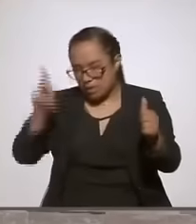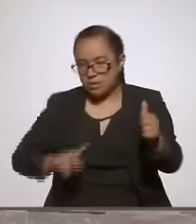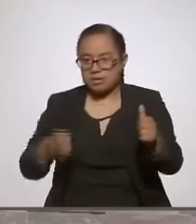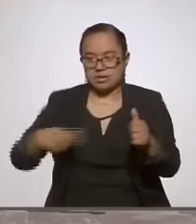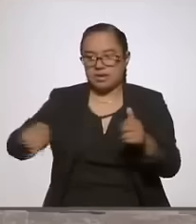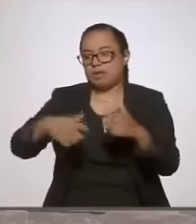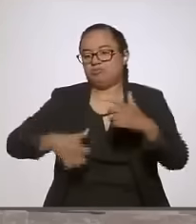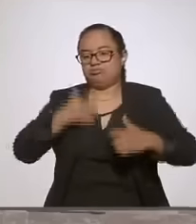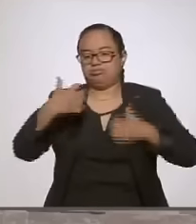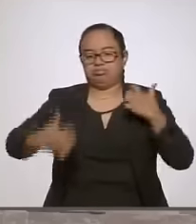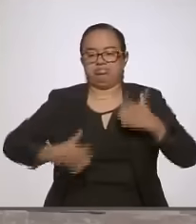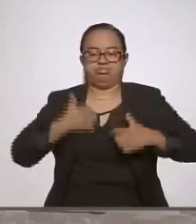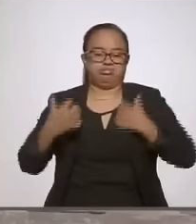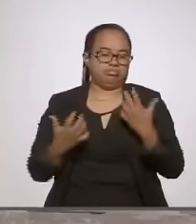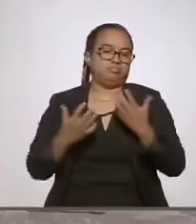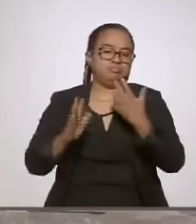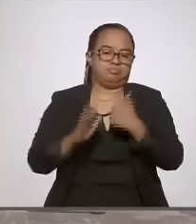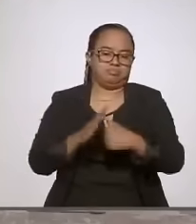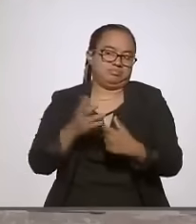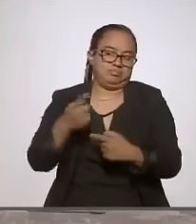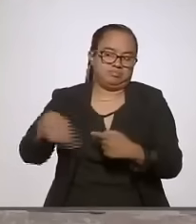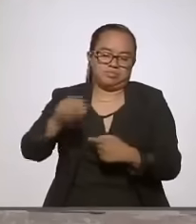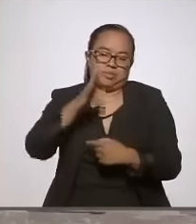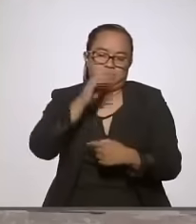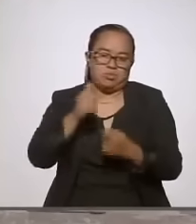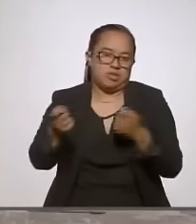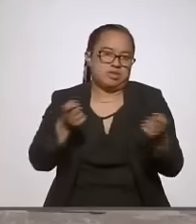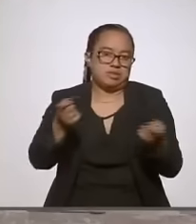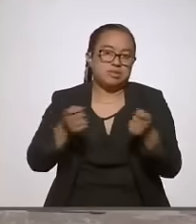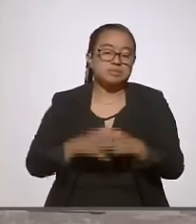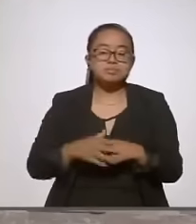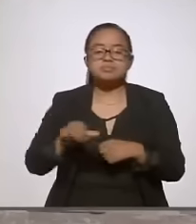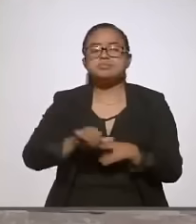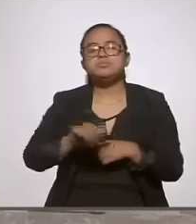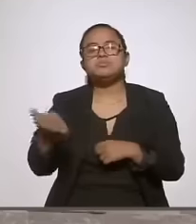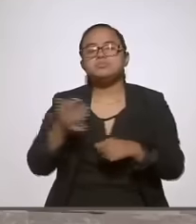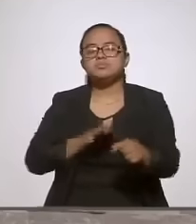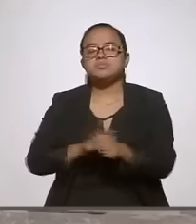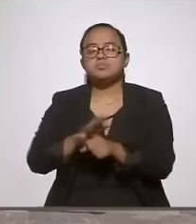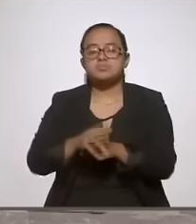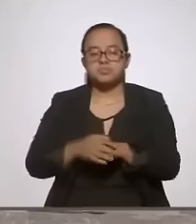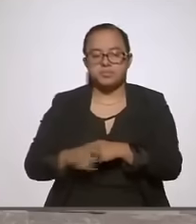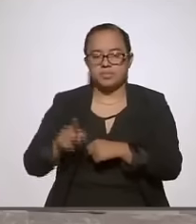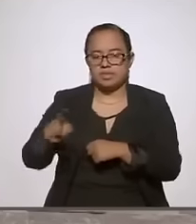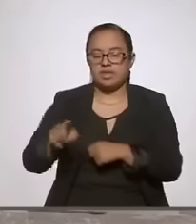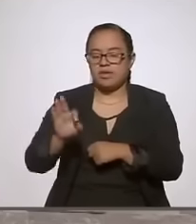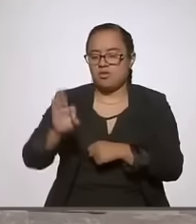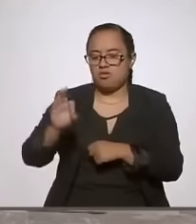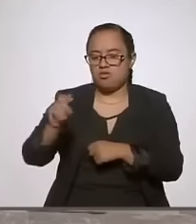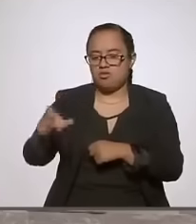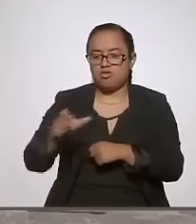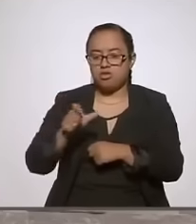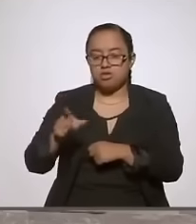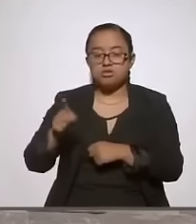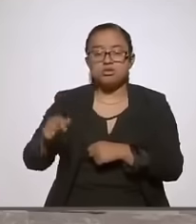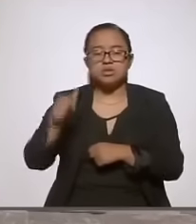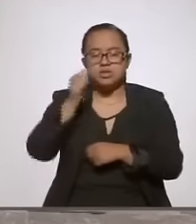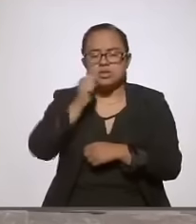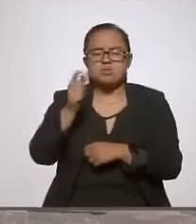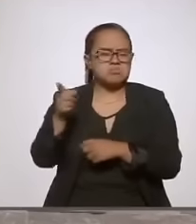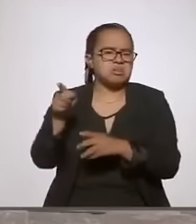sacan de onda. Así, así no se puede. El único que sí puede es el señor Vicente Vox. Viene, se la pasa